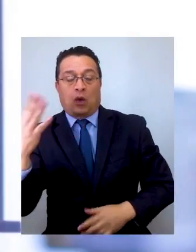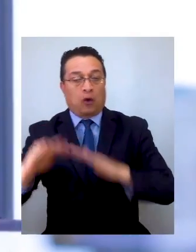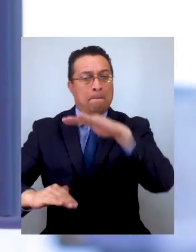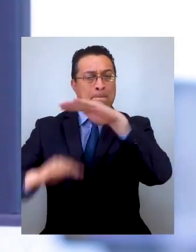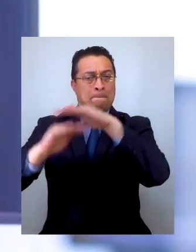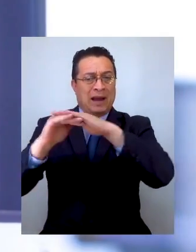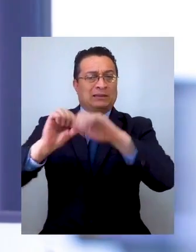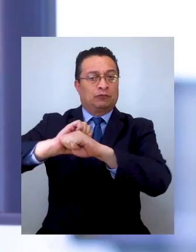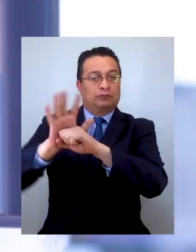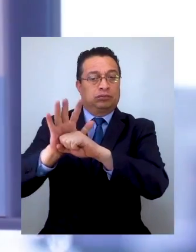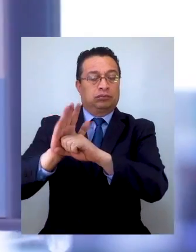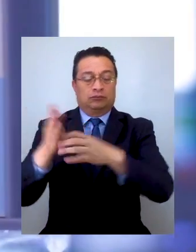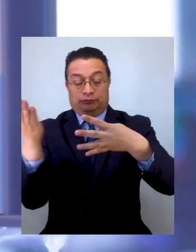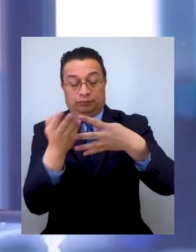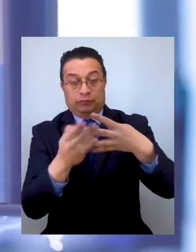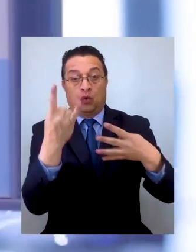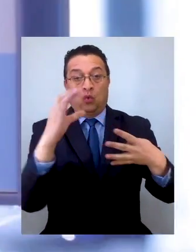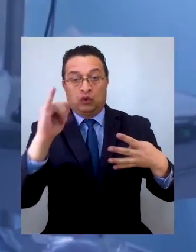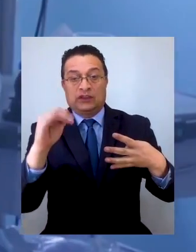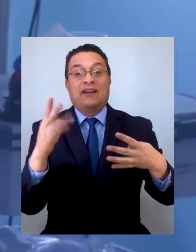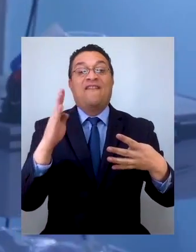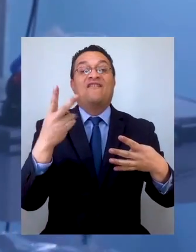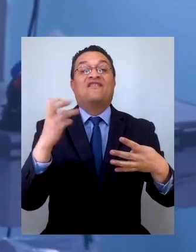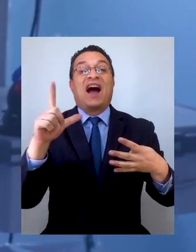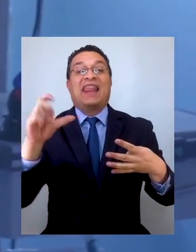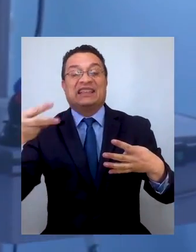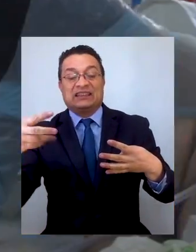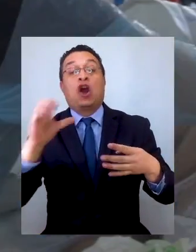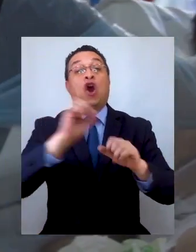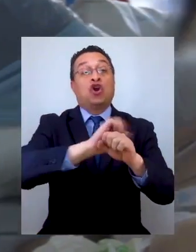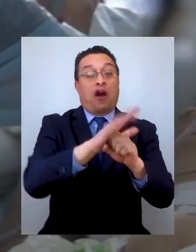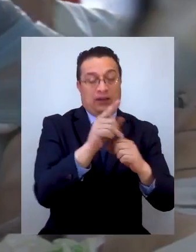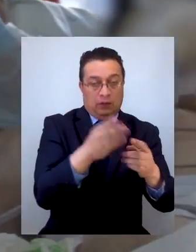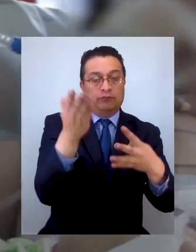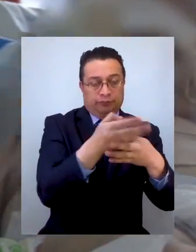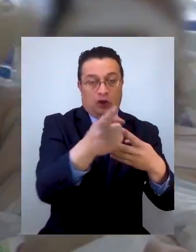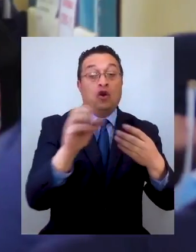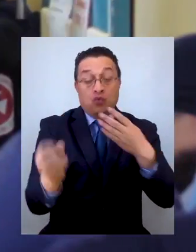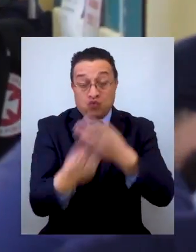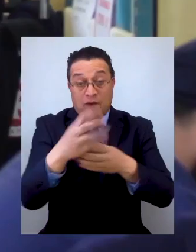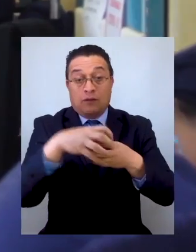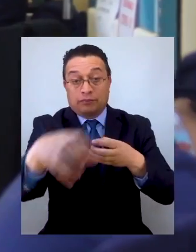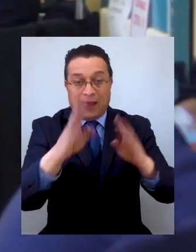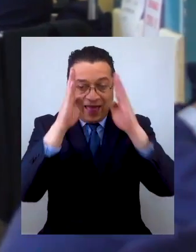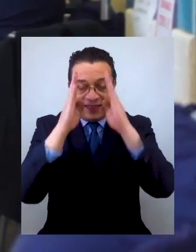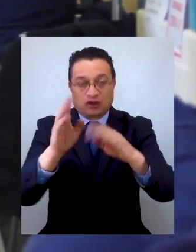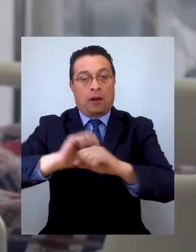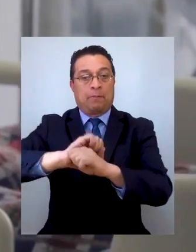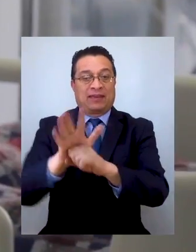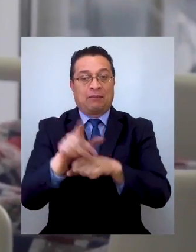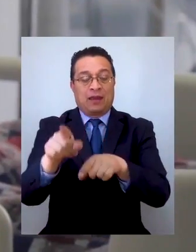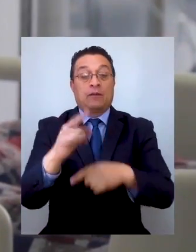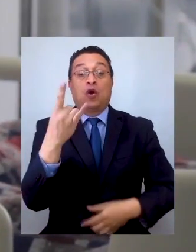144 durante el pic de la pandemia, distribuidas en la UCI Ballet, UCI COVID, sector que se recuperó especialmente para la atención